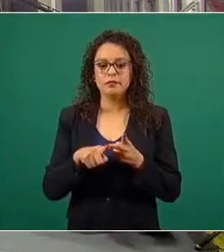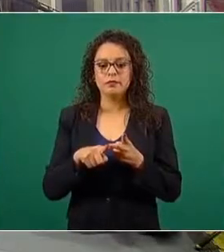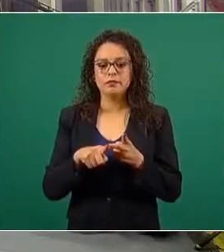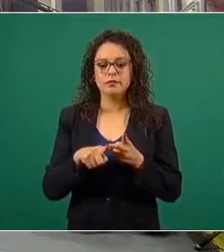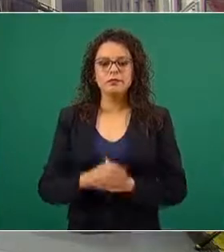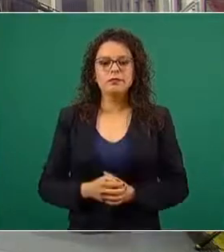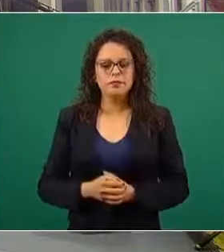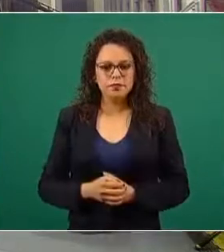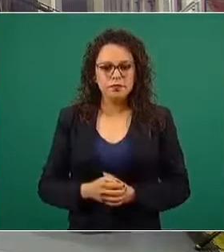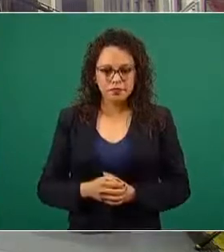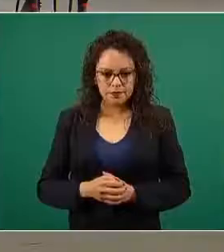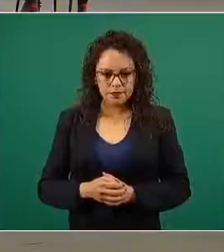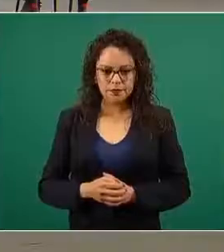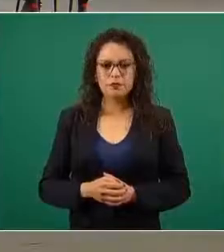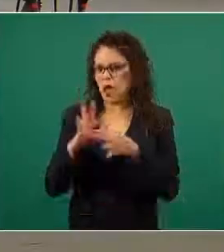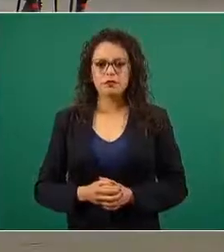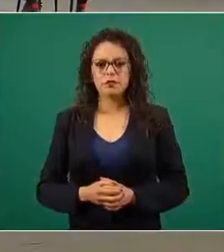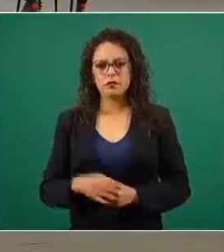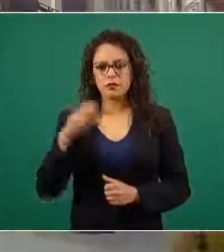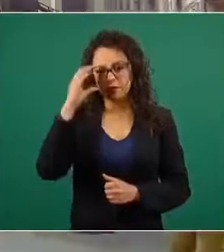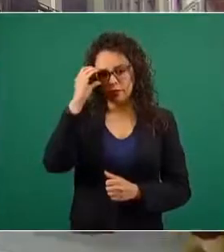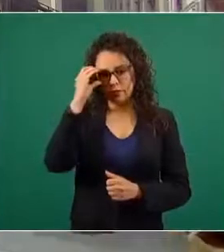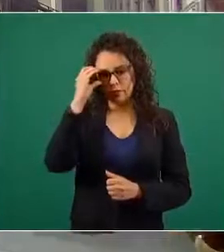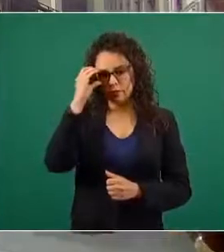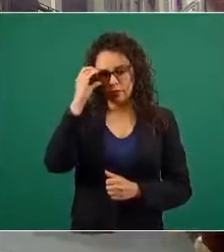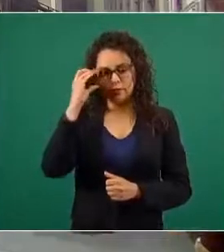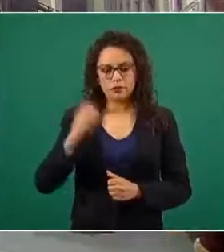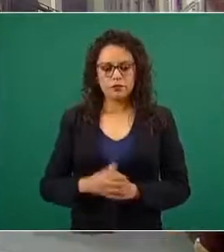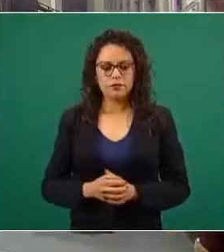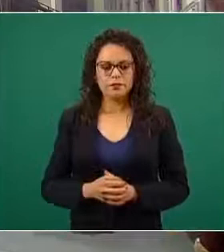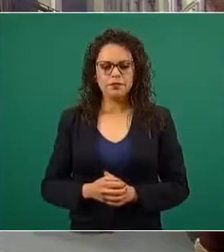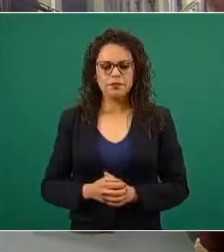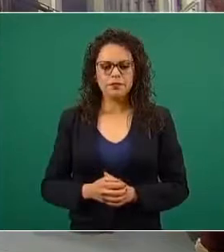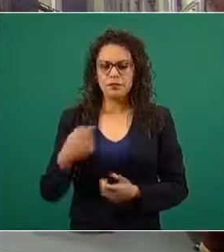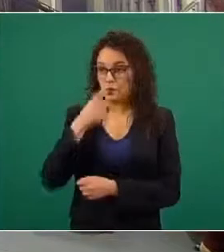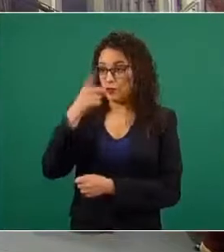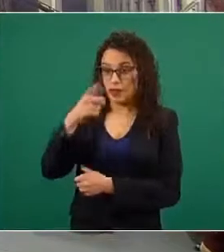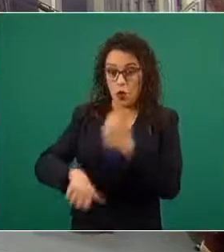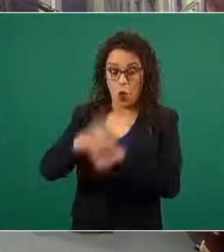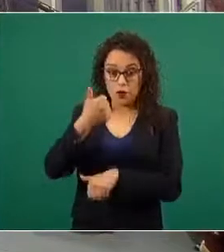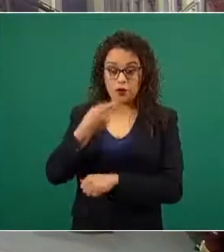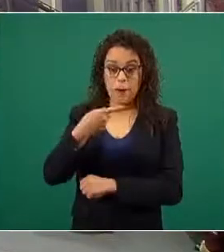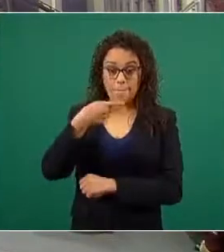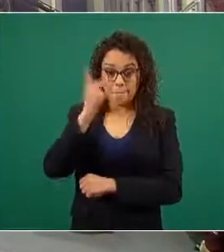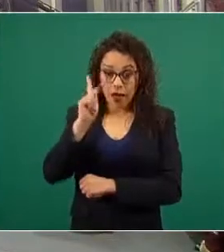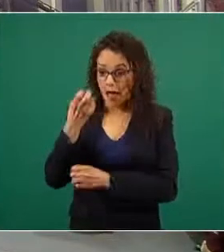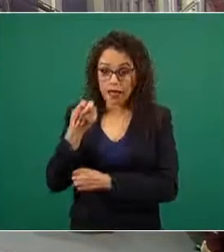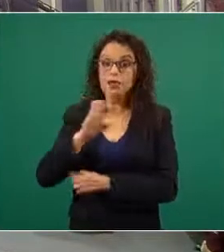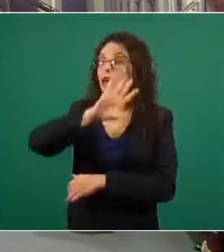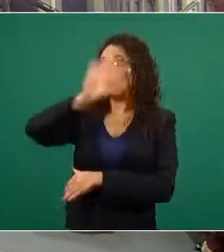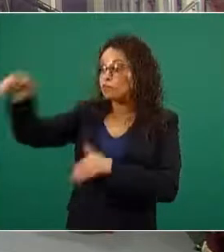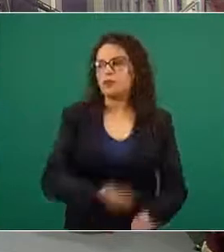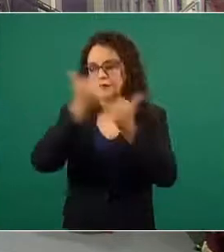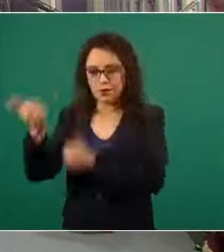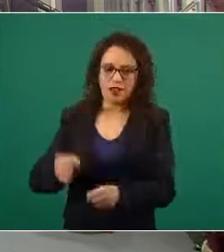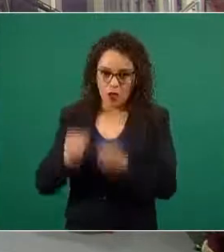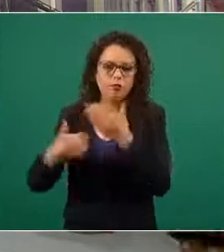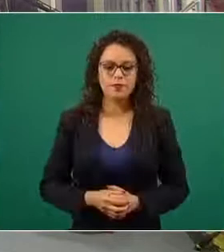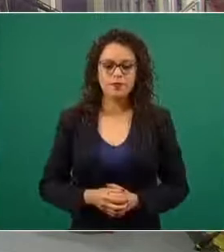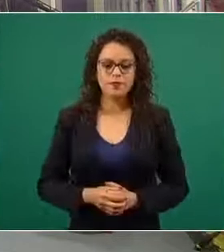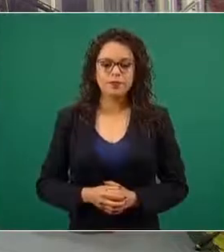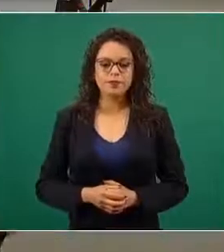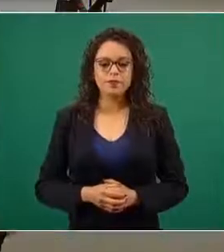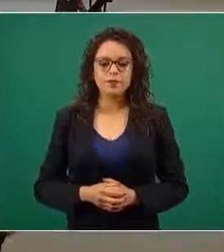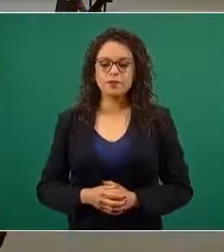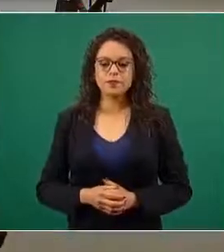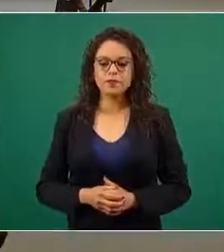Sí, es buena la explicación. Es que decimos 11, pero es la salida. La vacuna llega al día siguiente, entonces es un día después, nada más.